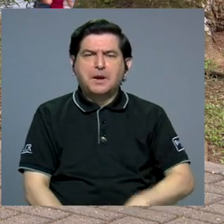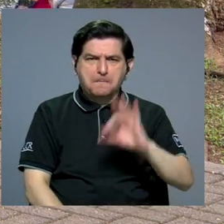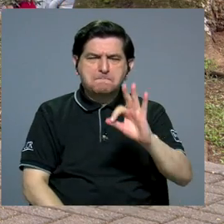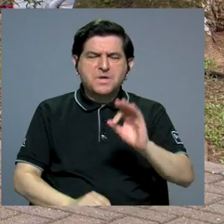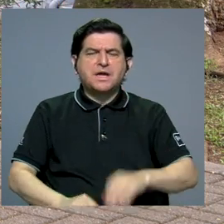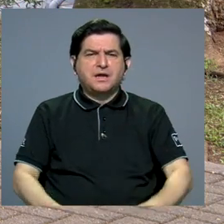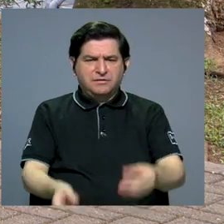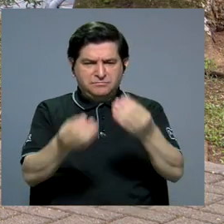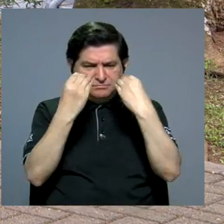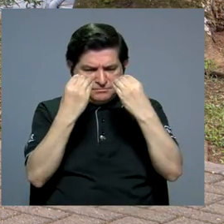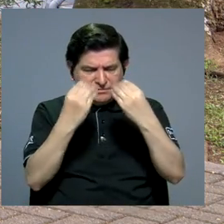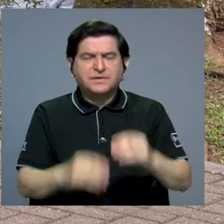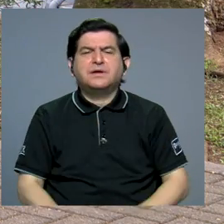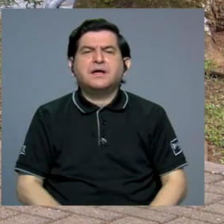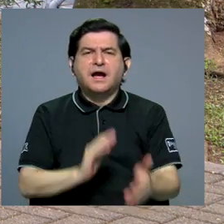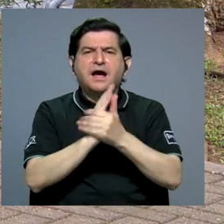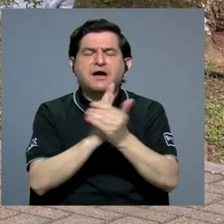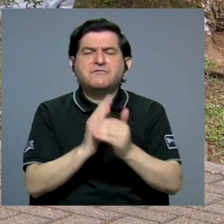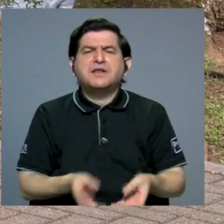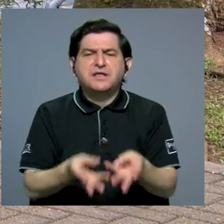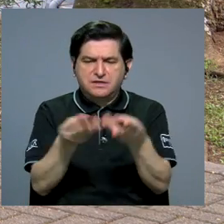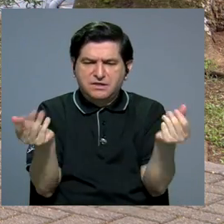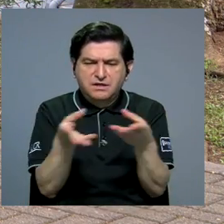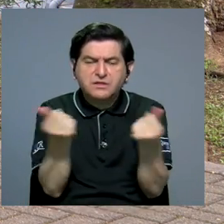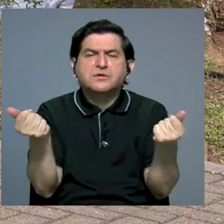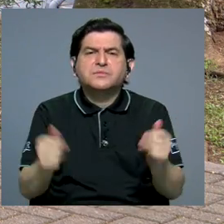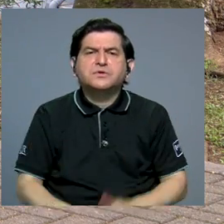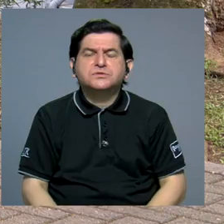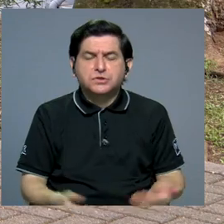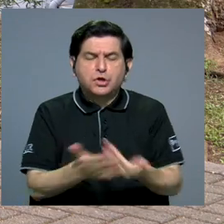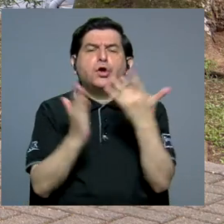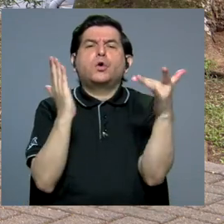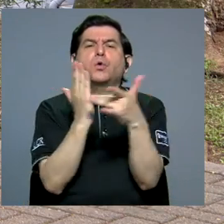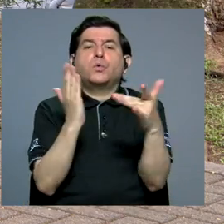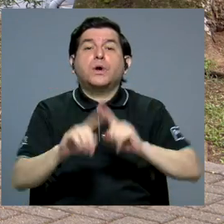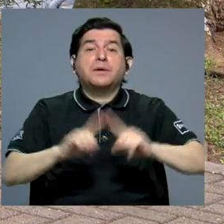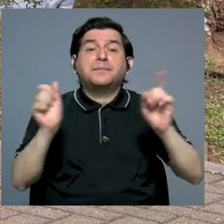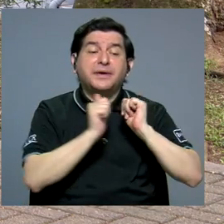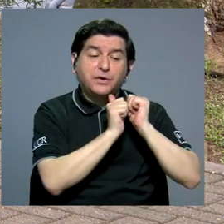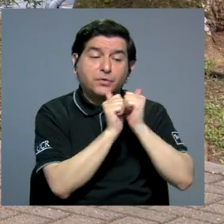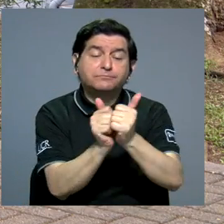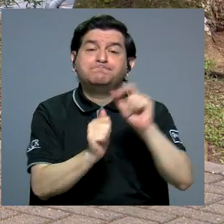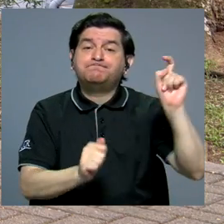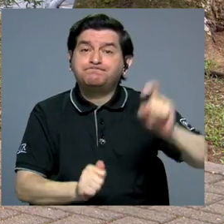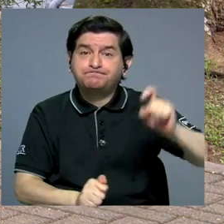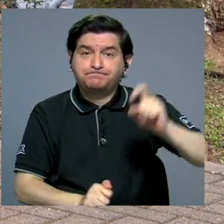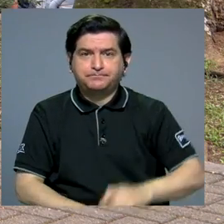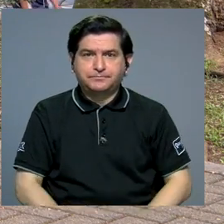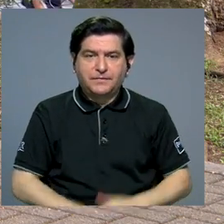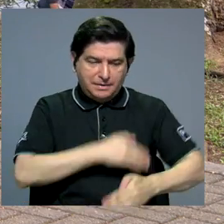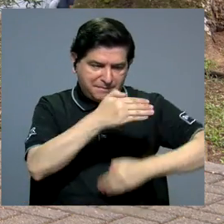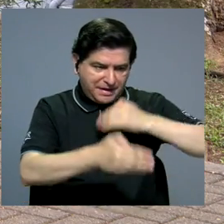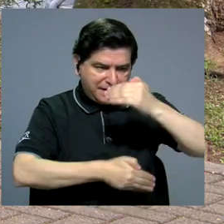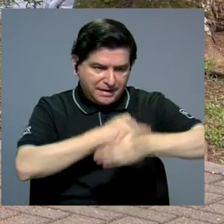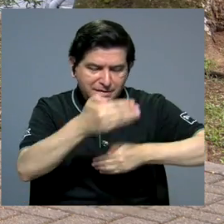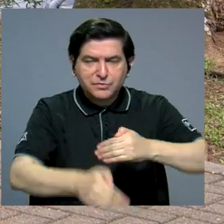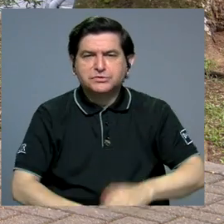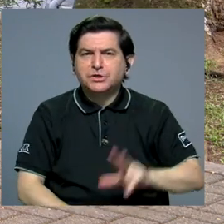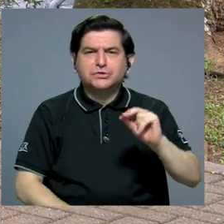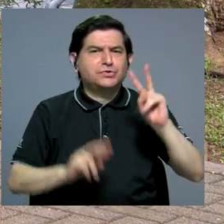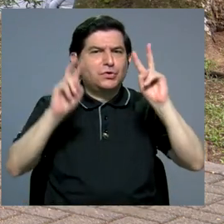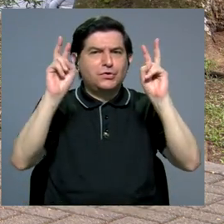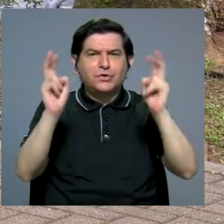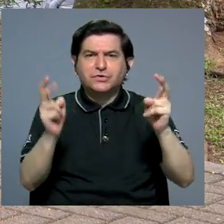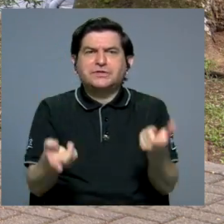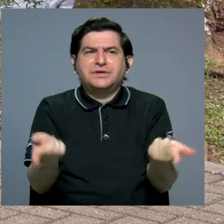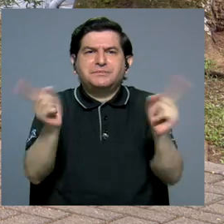bien educada y capaz de producir con las nuevas técnicas, pero hay que acompañarlos en ese proceso. No es un